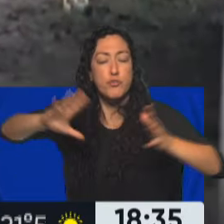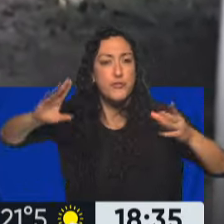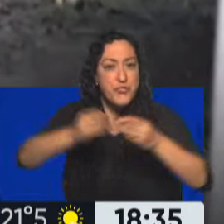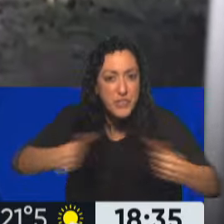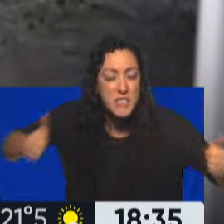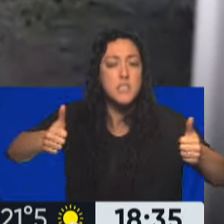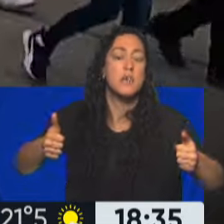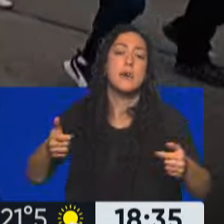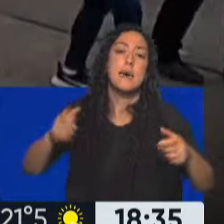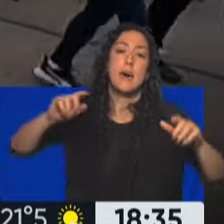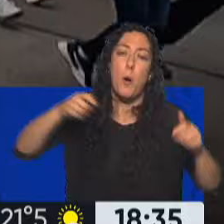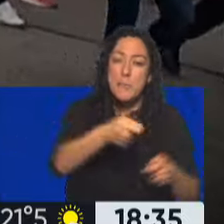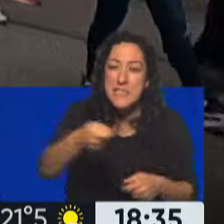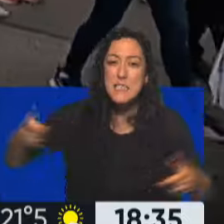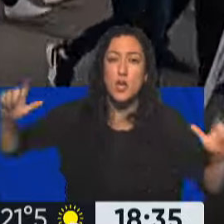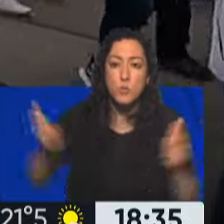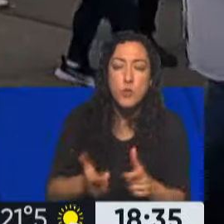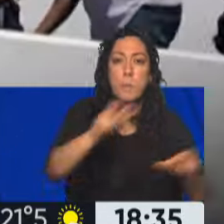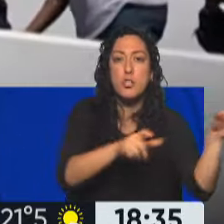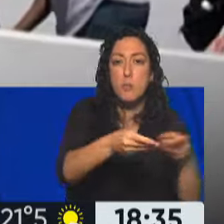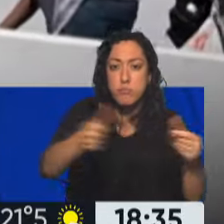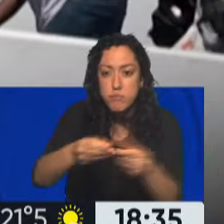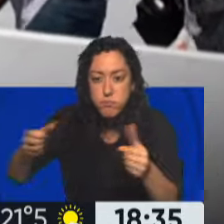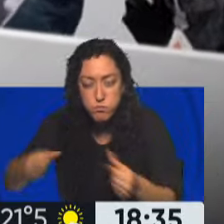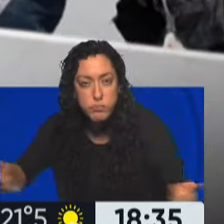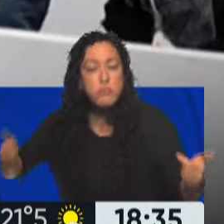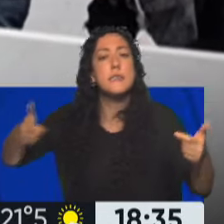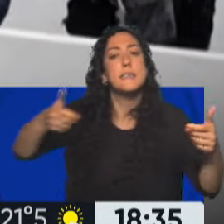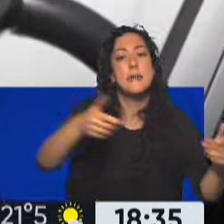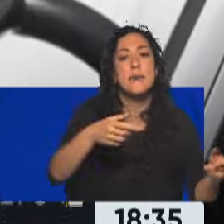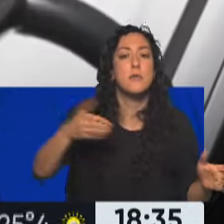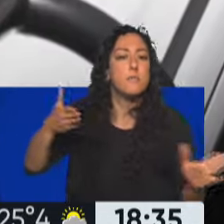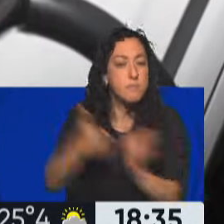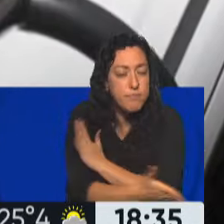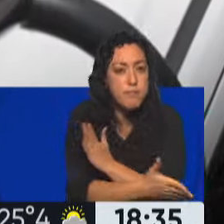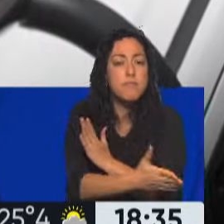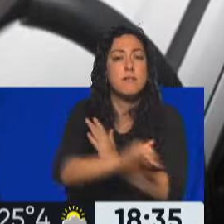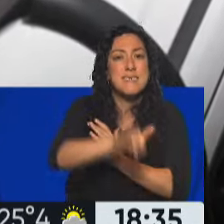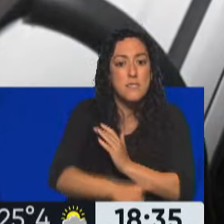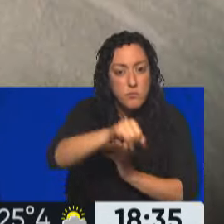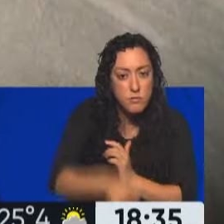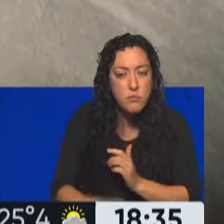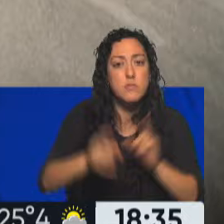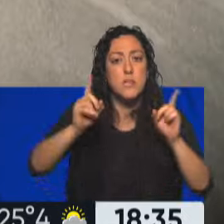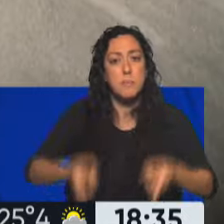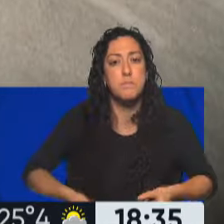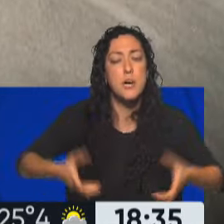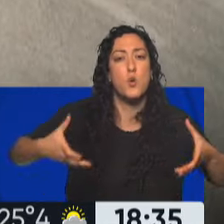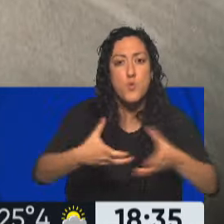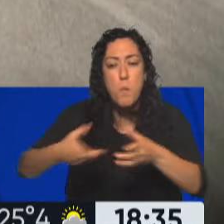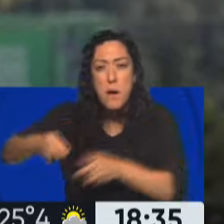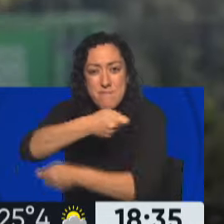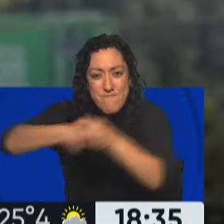los homicidios, la desaparición de personas, los desplazamientos forzados y terminar con la injerencia política de las mafias dedicadas